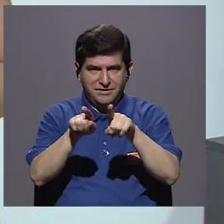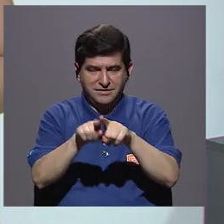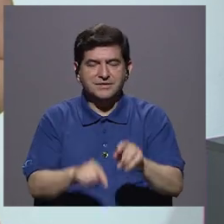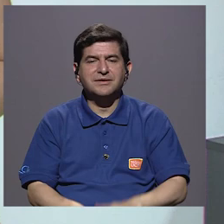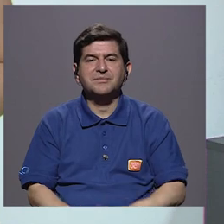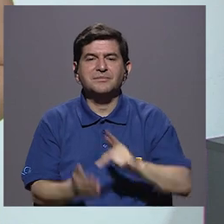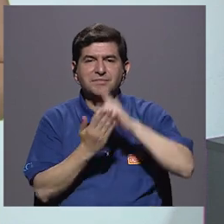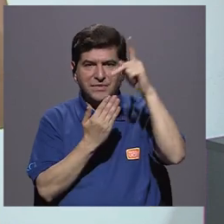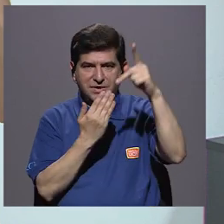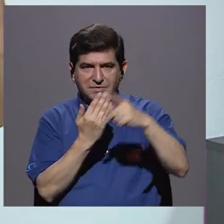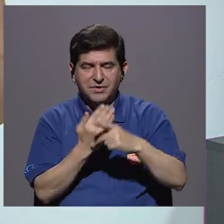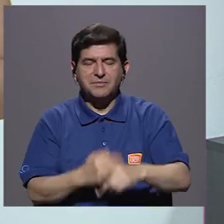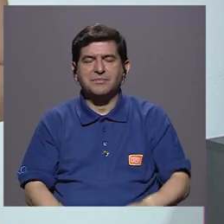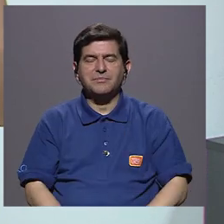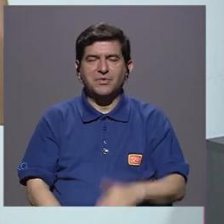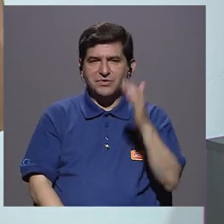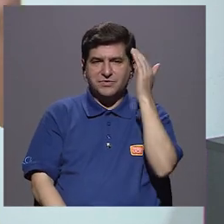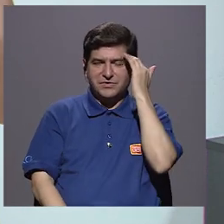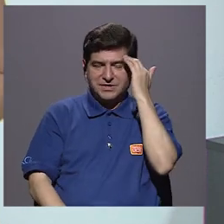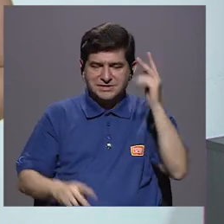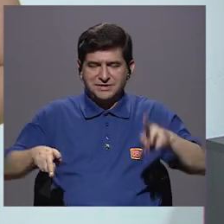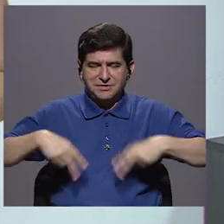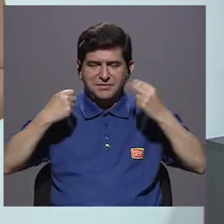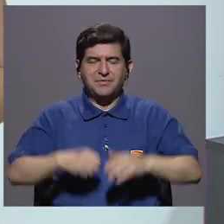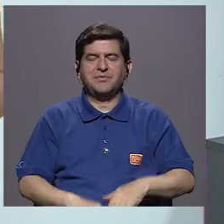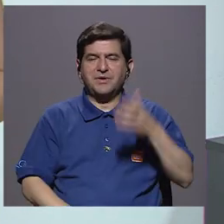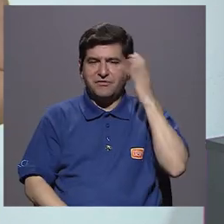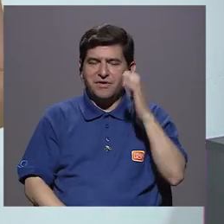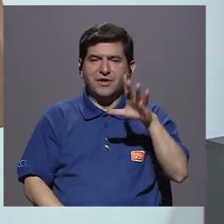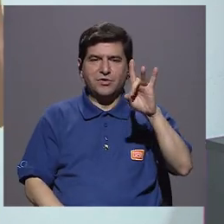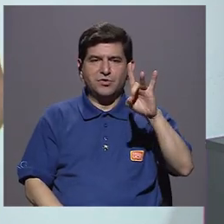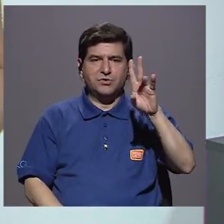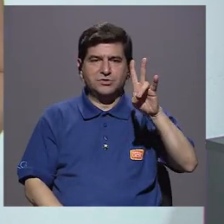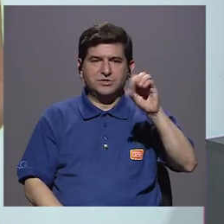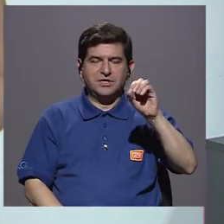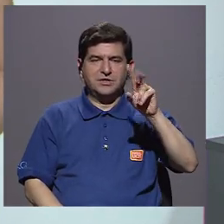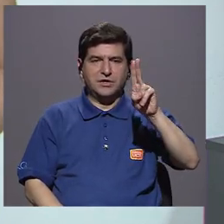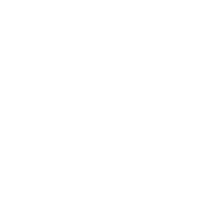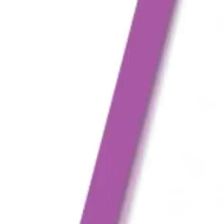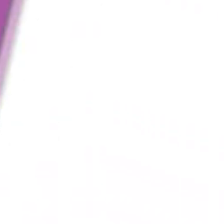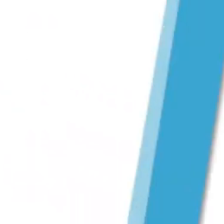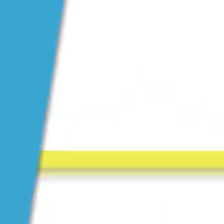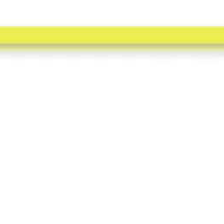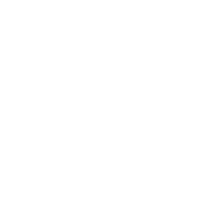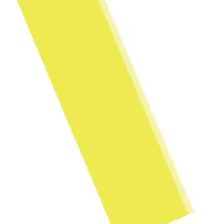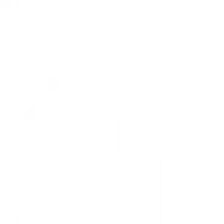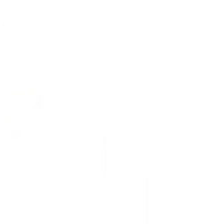recomiendo la programación de Saber Vivir en Radio 870 UCR. Hasta la próxima semana.